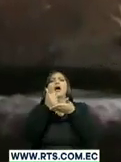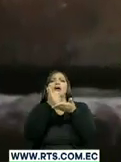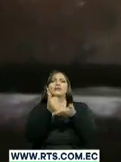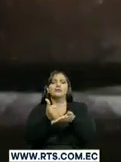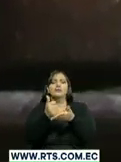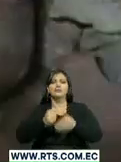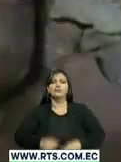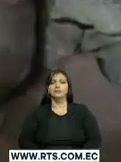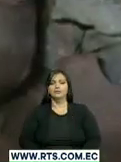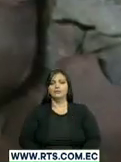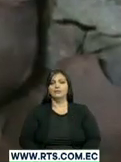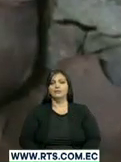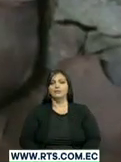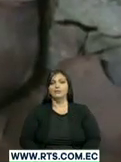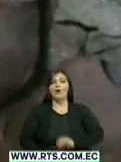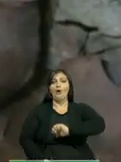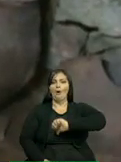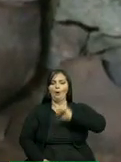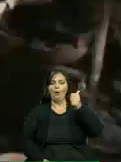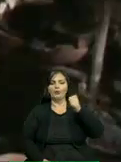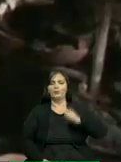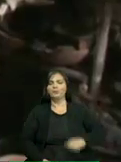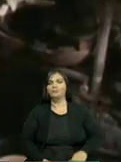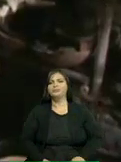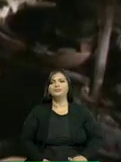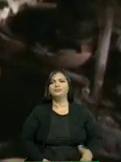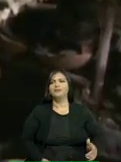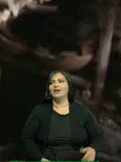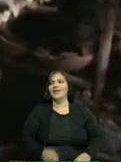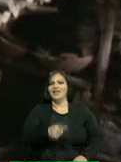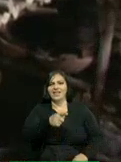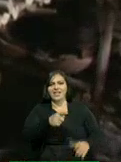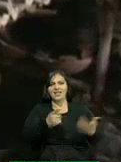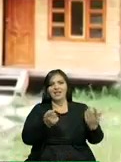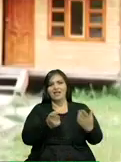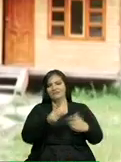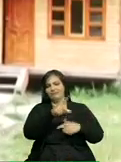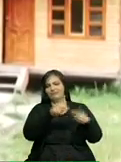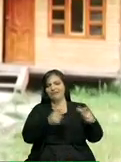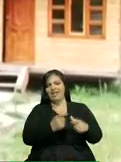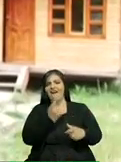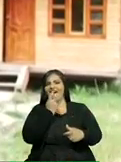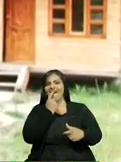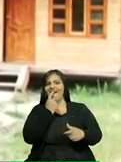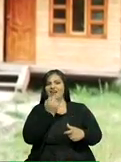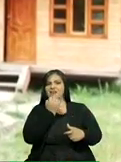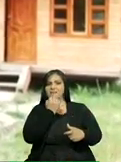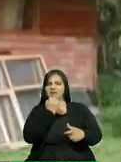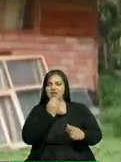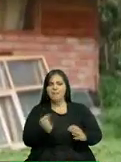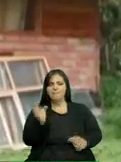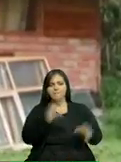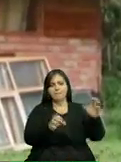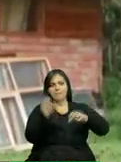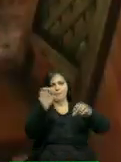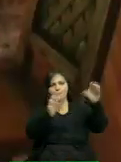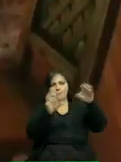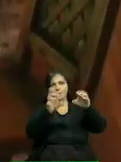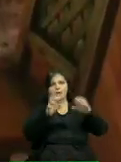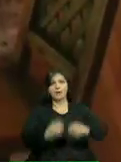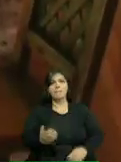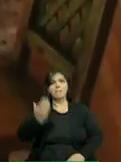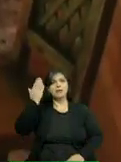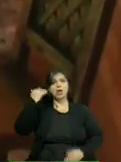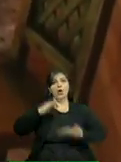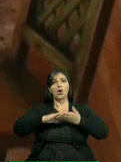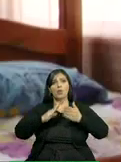las ruinas del pueblo viejo de Ollacachi, que en 1591 fue el primer asentamiento de la comunidad Maucayacta.